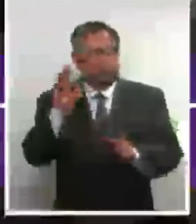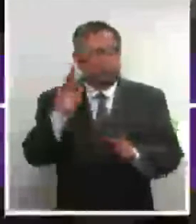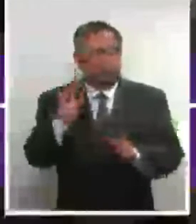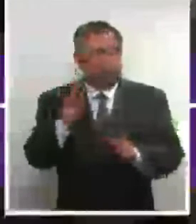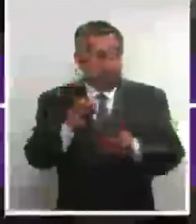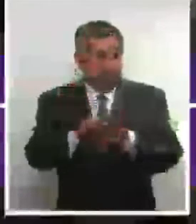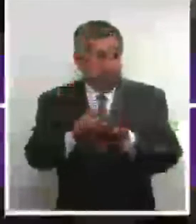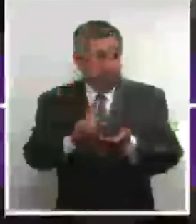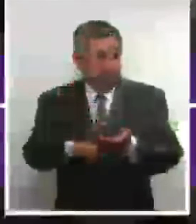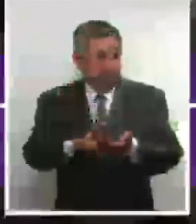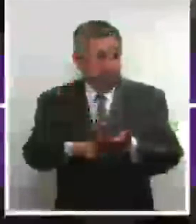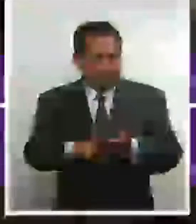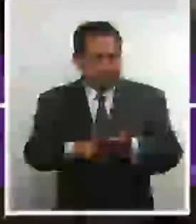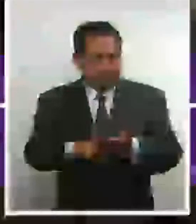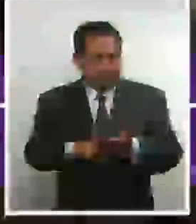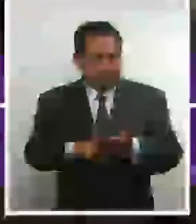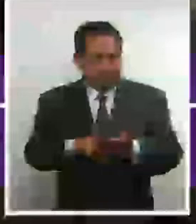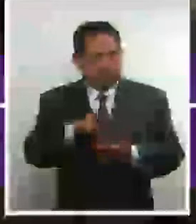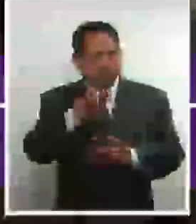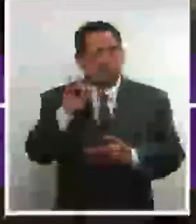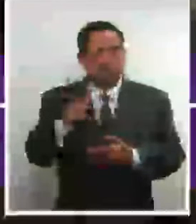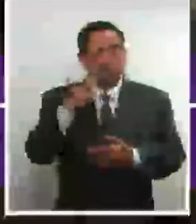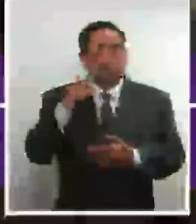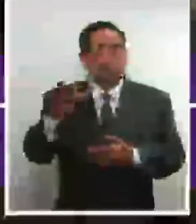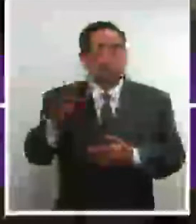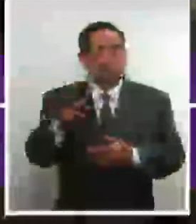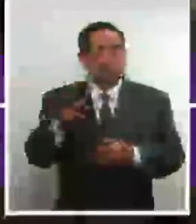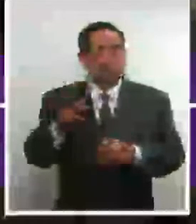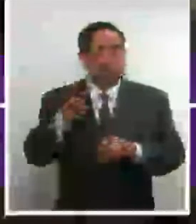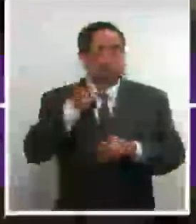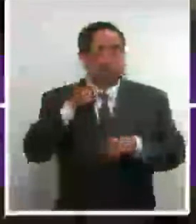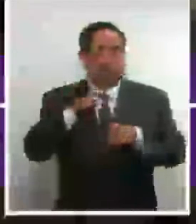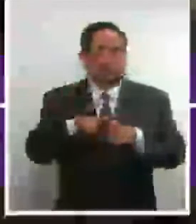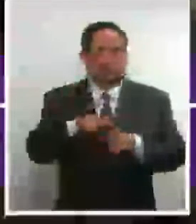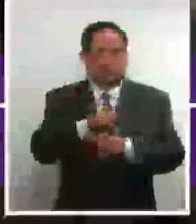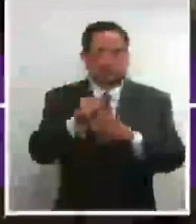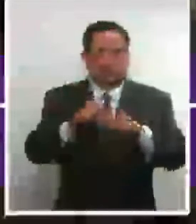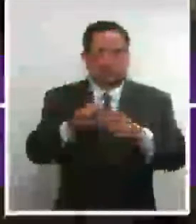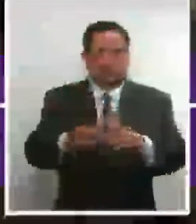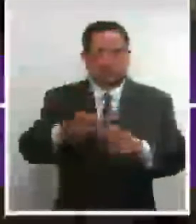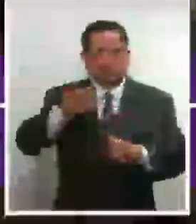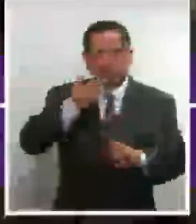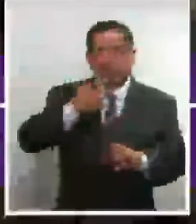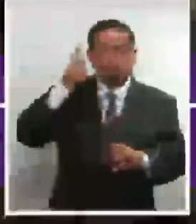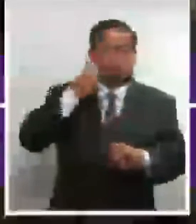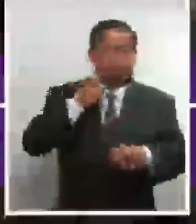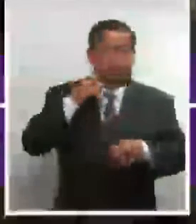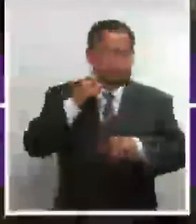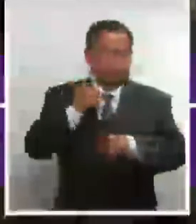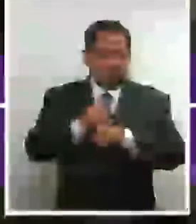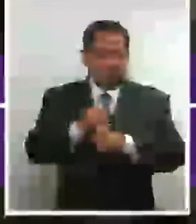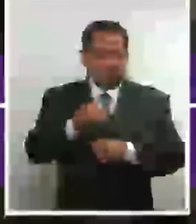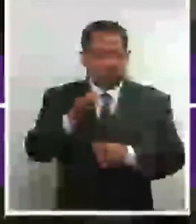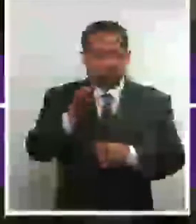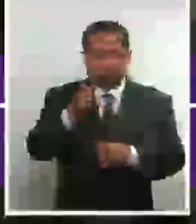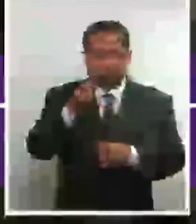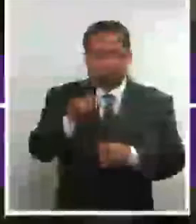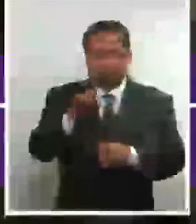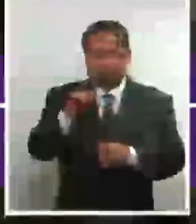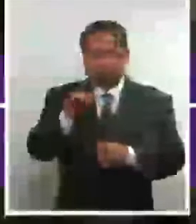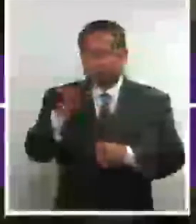vigor, jamás habría podido ser procurador de la ciudad el mejor que ha habido, que es Bernardo